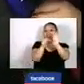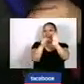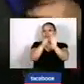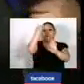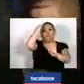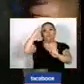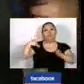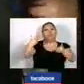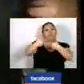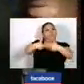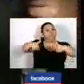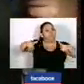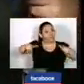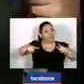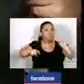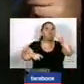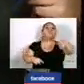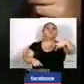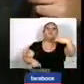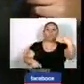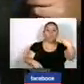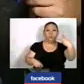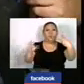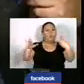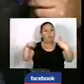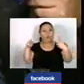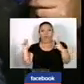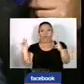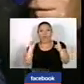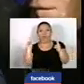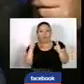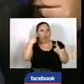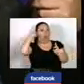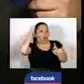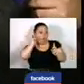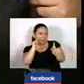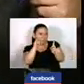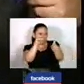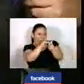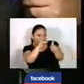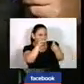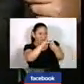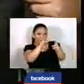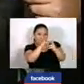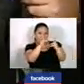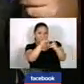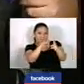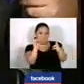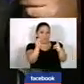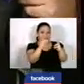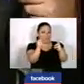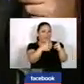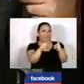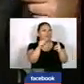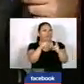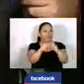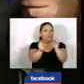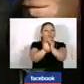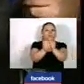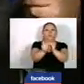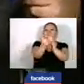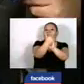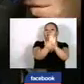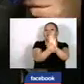Mujeres. Y el segundo de los delitos es el acoso a través de las tecnologías de la información, que es un delito del artículo